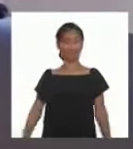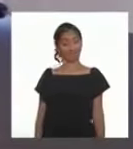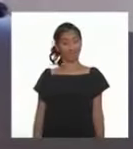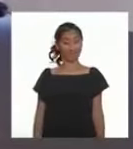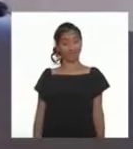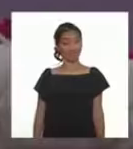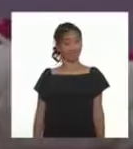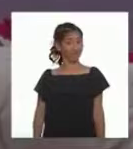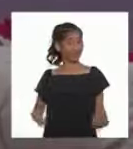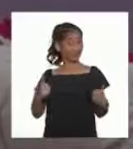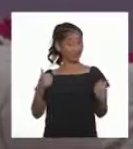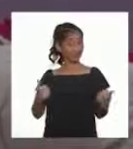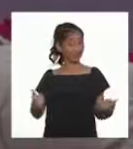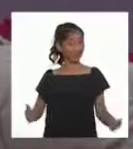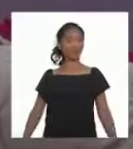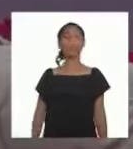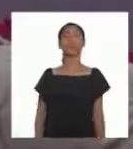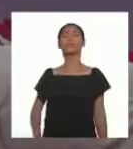A ver, ¿lo hacemos?